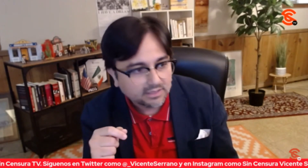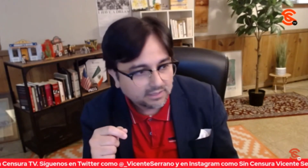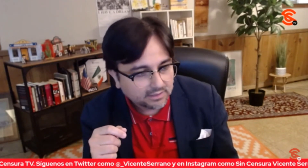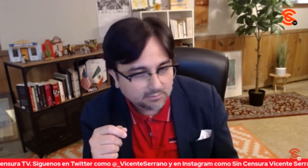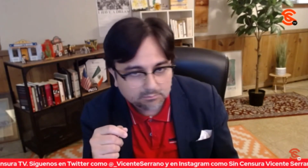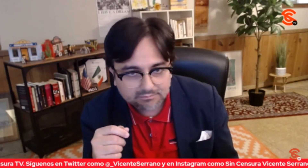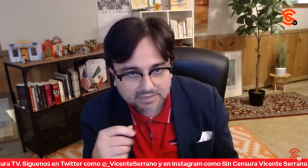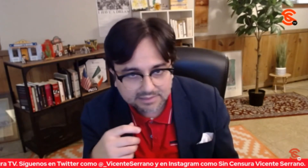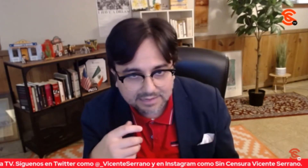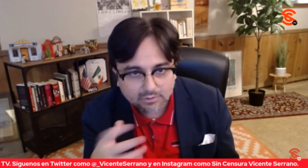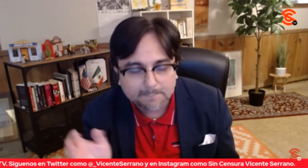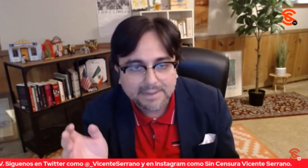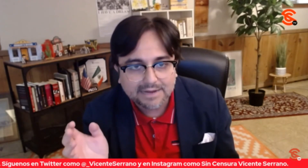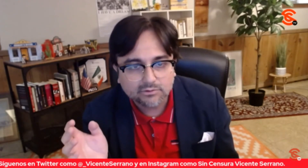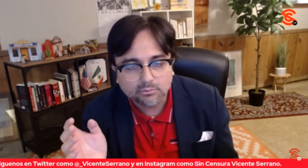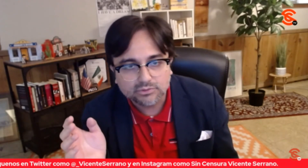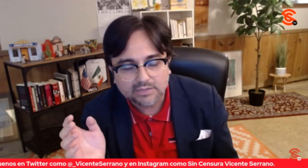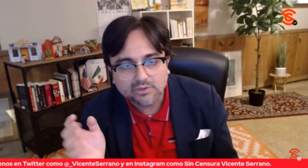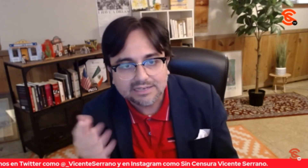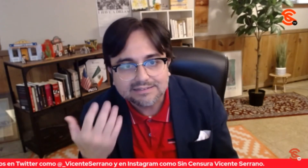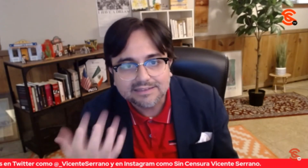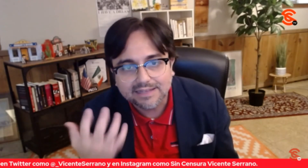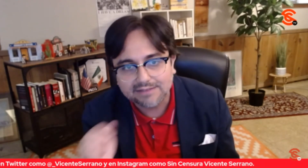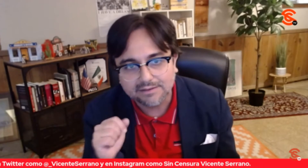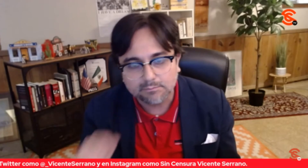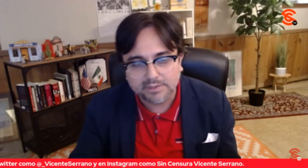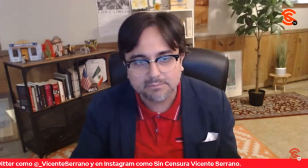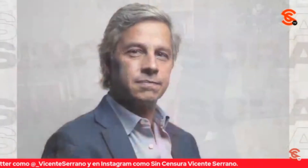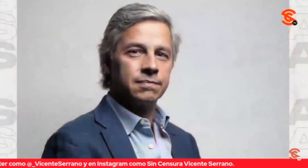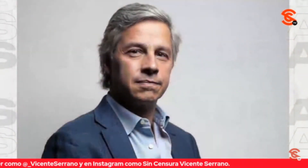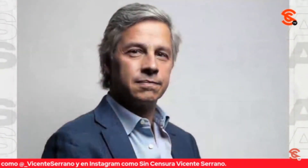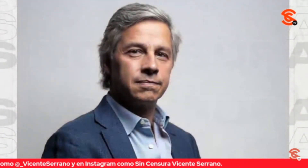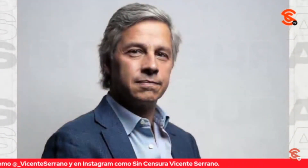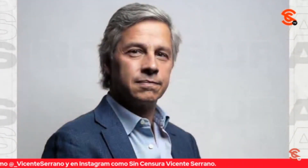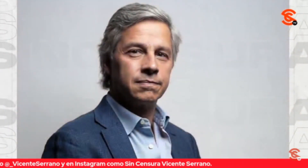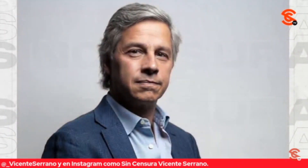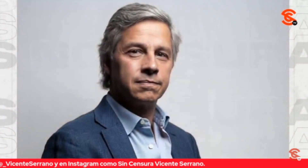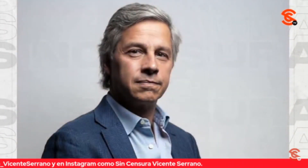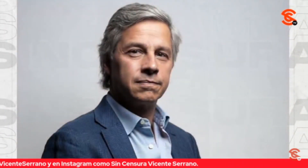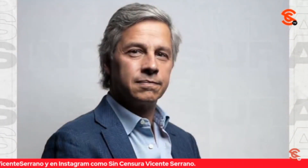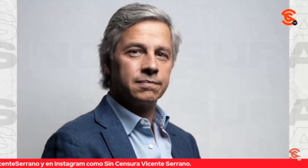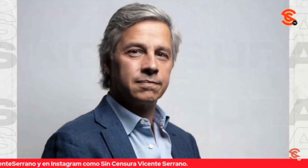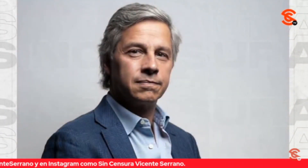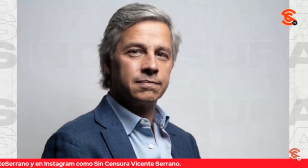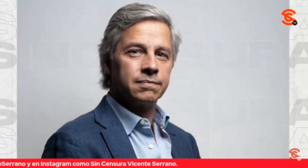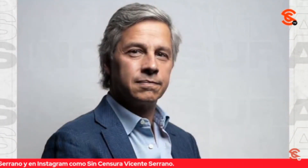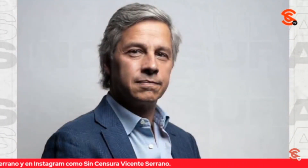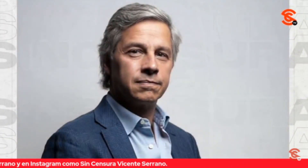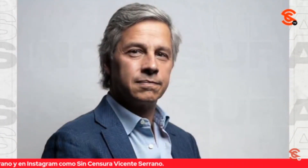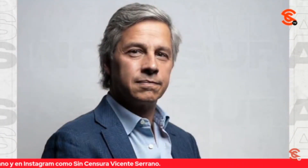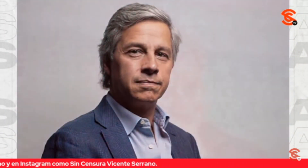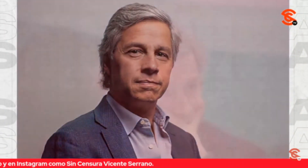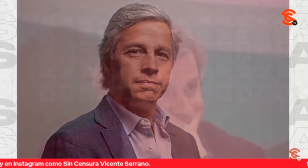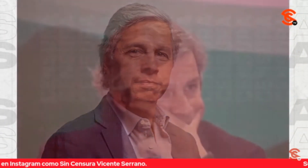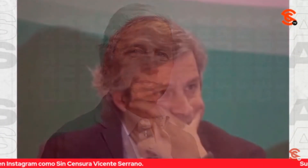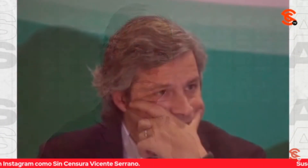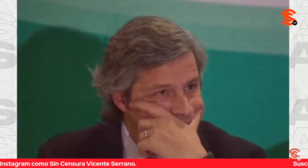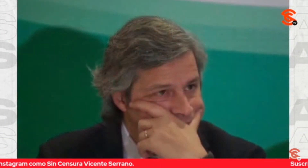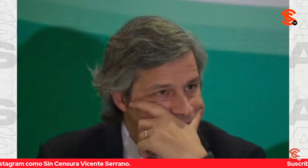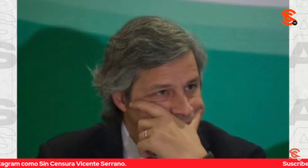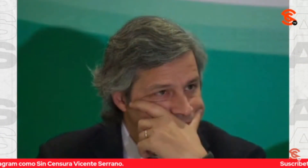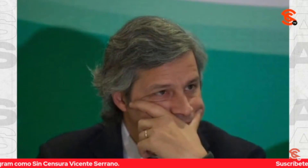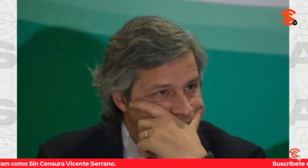y generando amparos, buscando que ni siquiera se impriman y que no lleguen a las manos de nuestros niños. Ahí tiene a